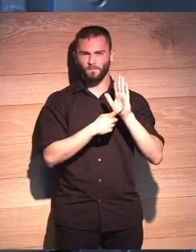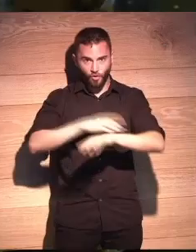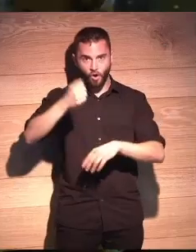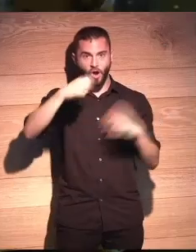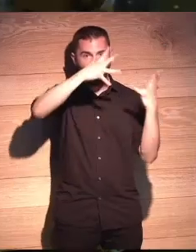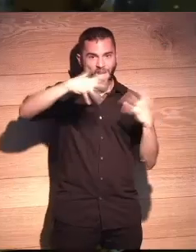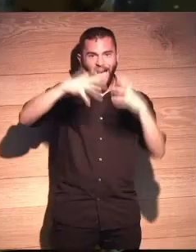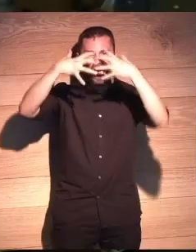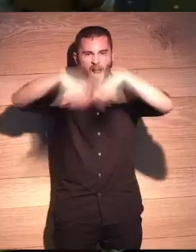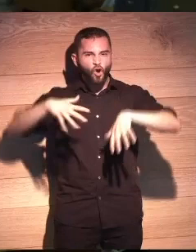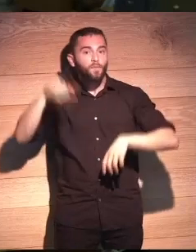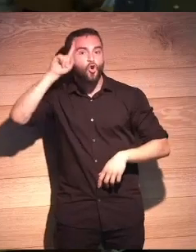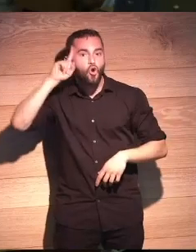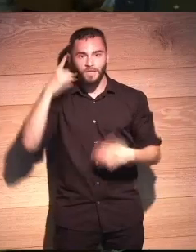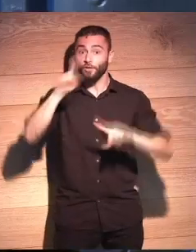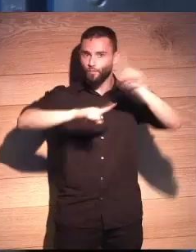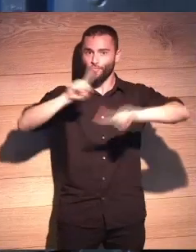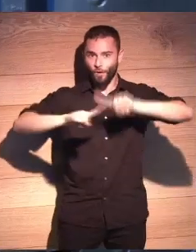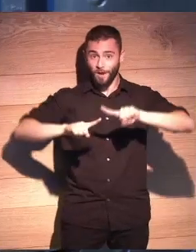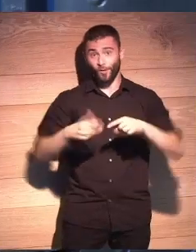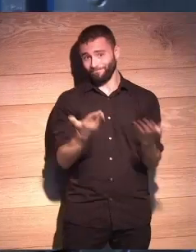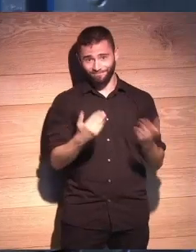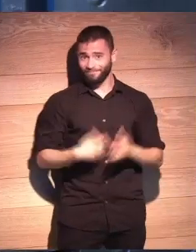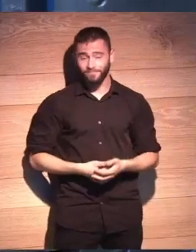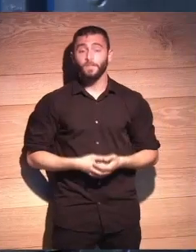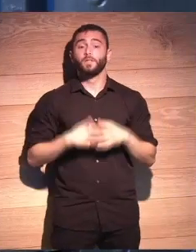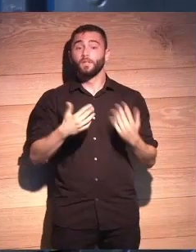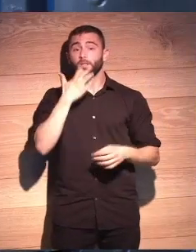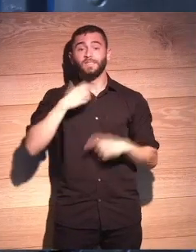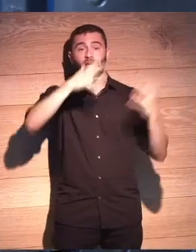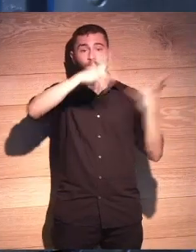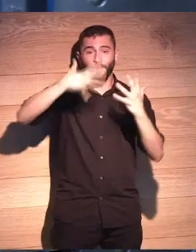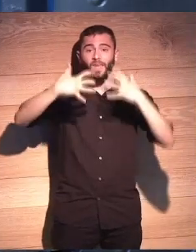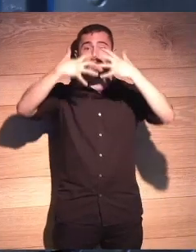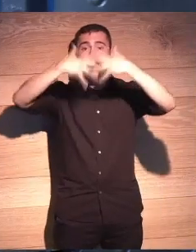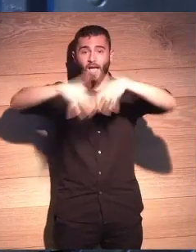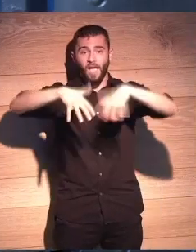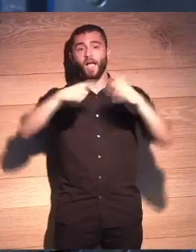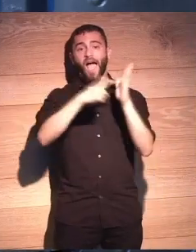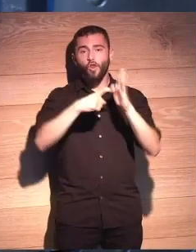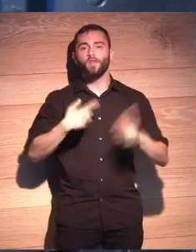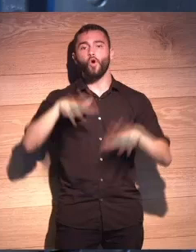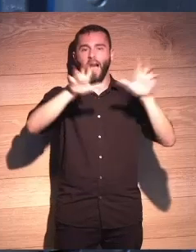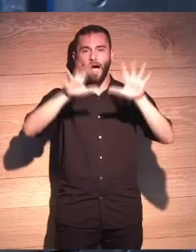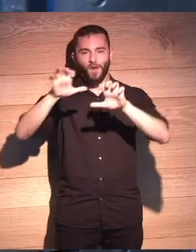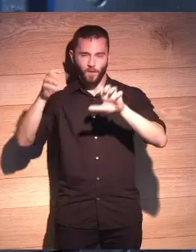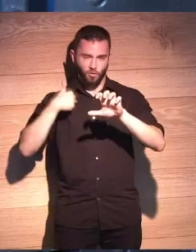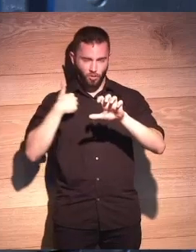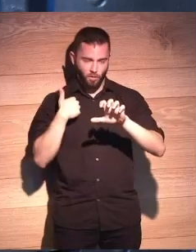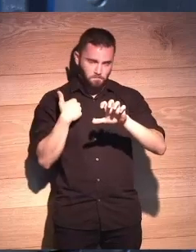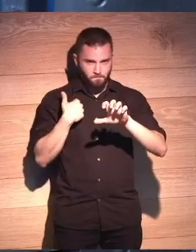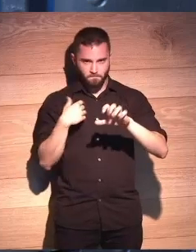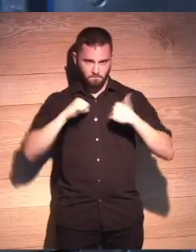por nosotros y muchas veces ni lo sabemos. El caso es que si aprendemos lo que son los algoritmos, que yo ya un poquito estoy en